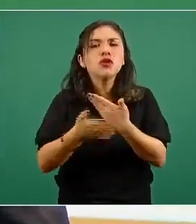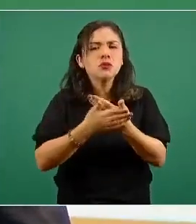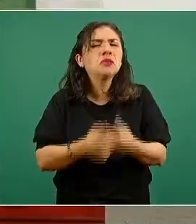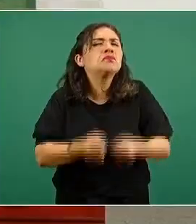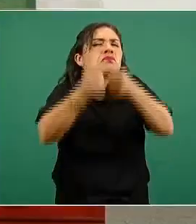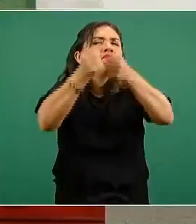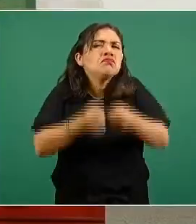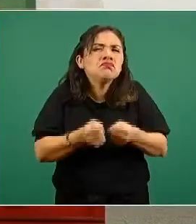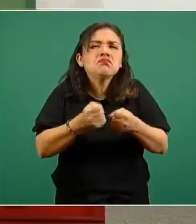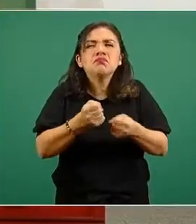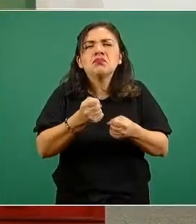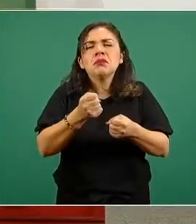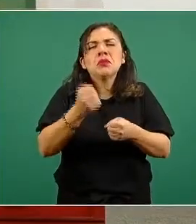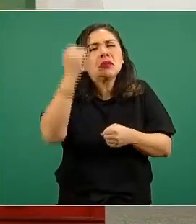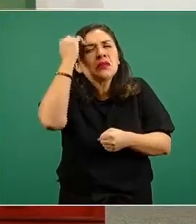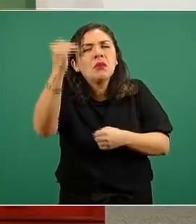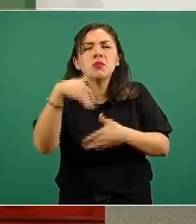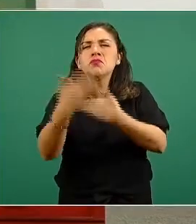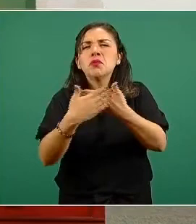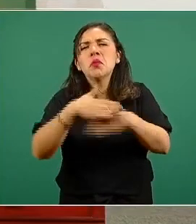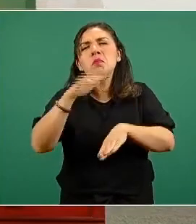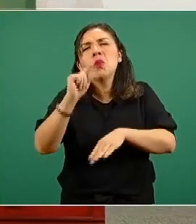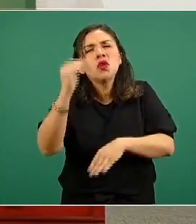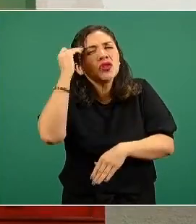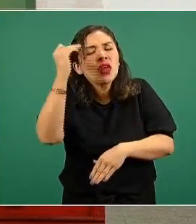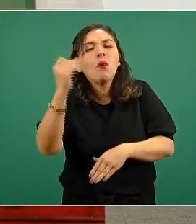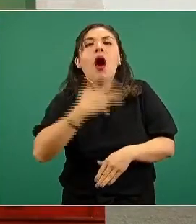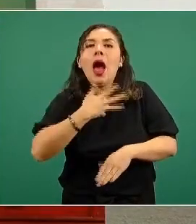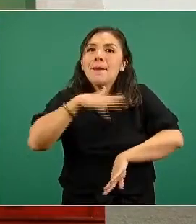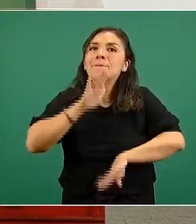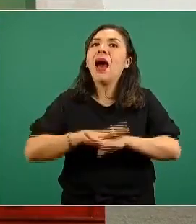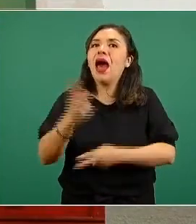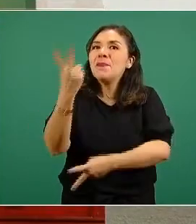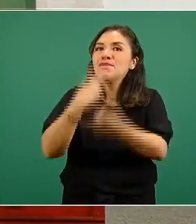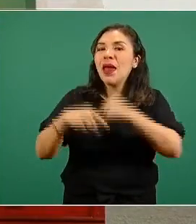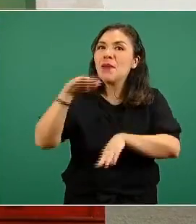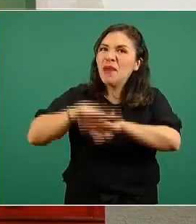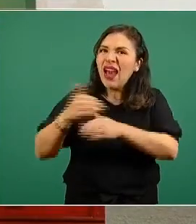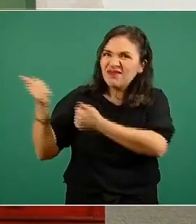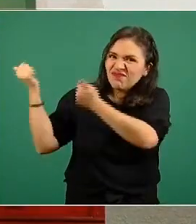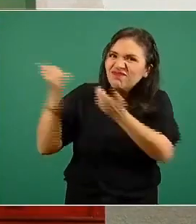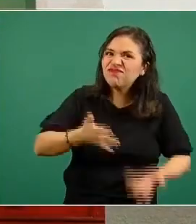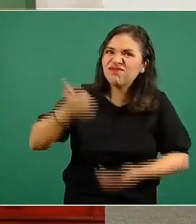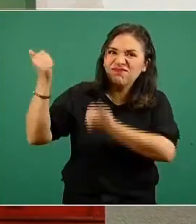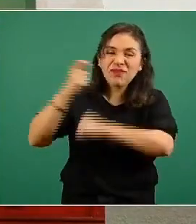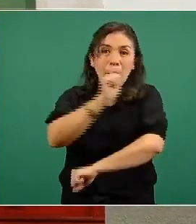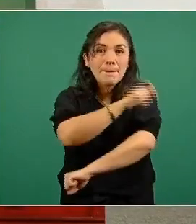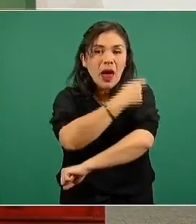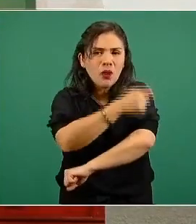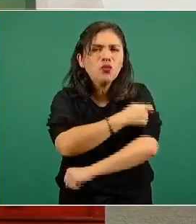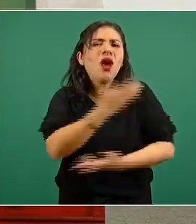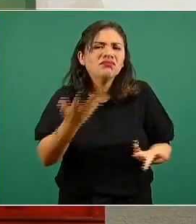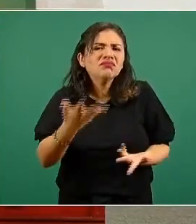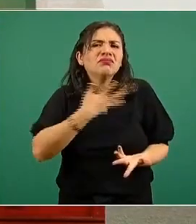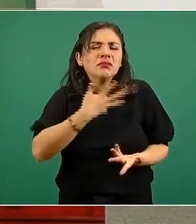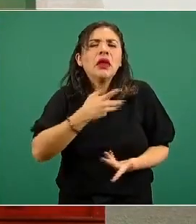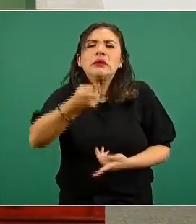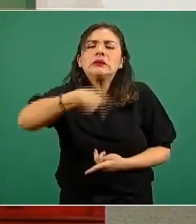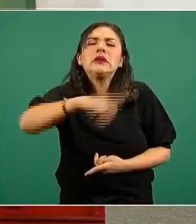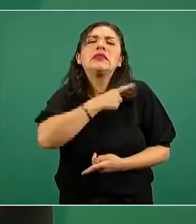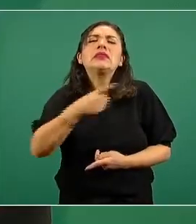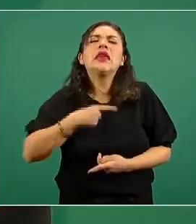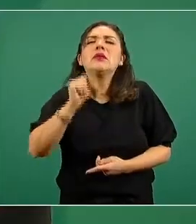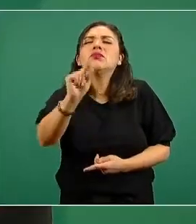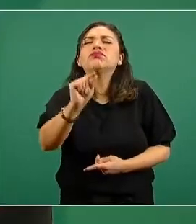Seguramente en pocos meses habrá más vacunas disponibles también en nuestro país, y por lo tanto lo que hay que tener